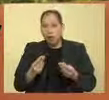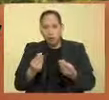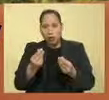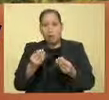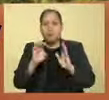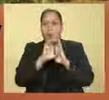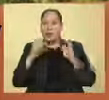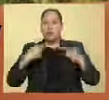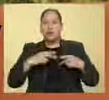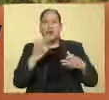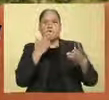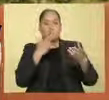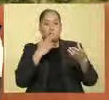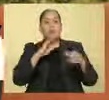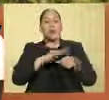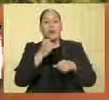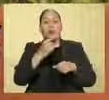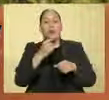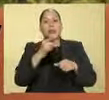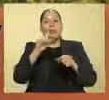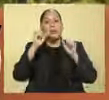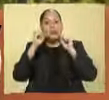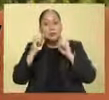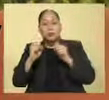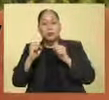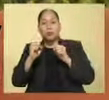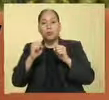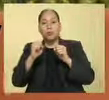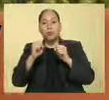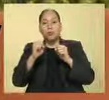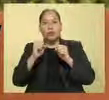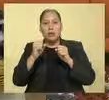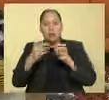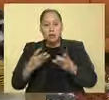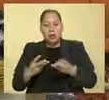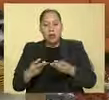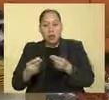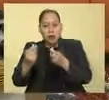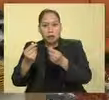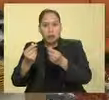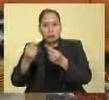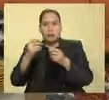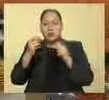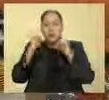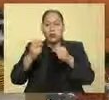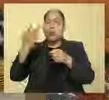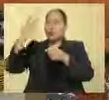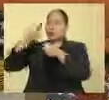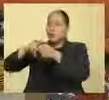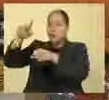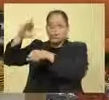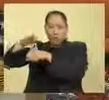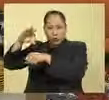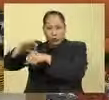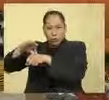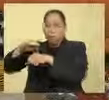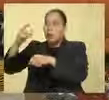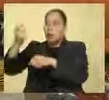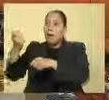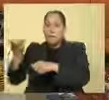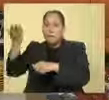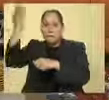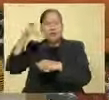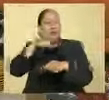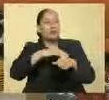que fuma, debido a que el seguro de gastos médicos incrementa, porque traes un antecedente de que fumas y puedes tener problemas de tabaquismo. Claro, o sea, pagas